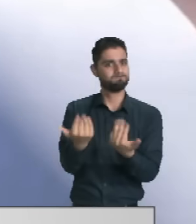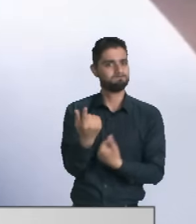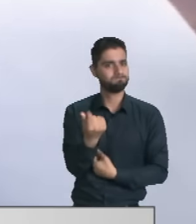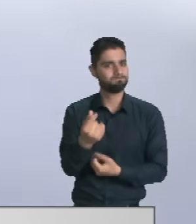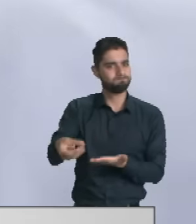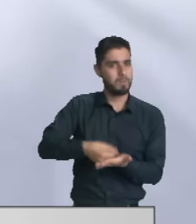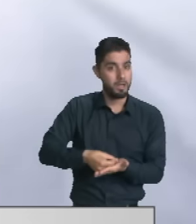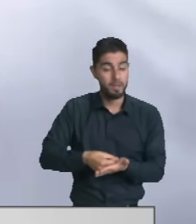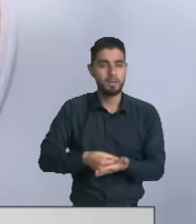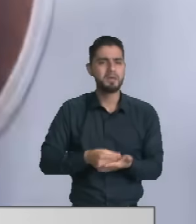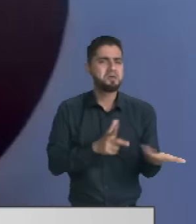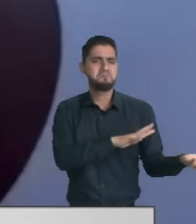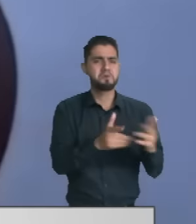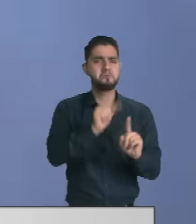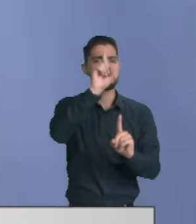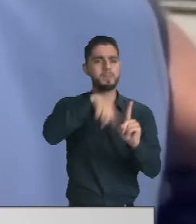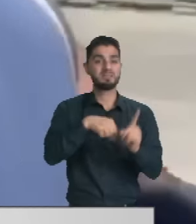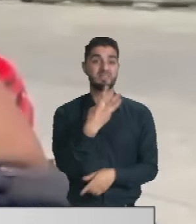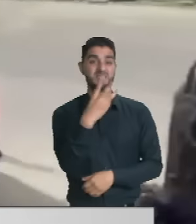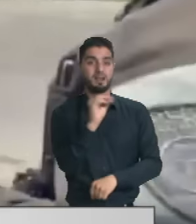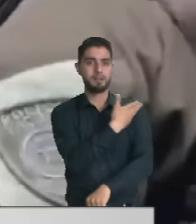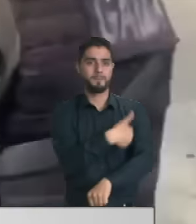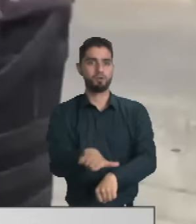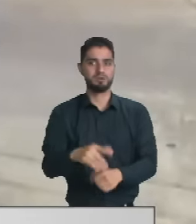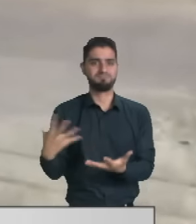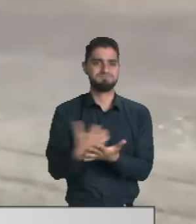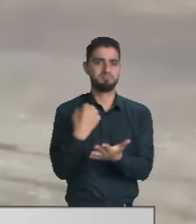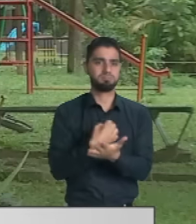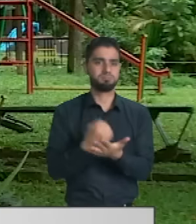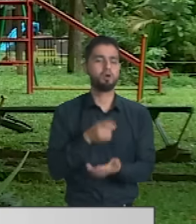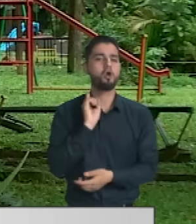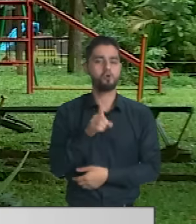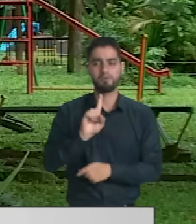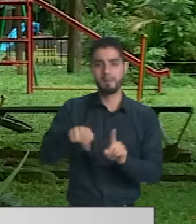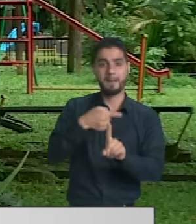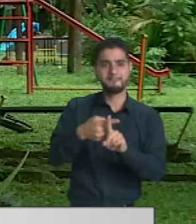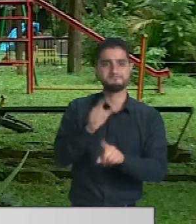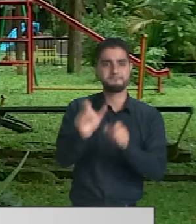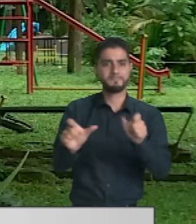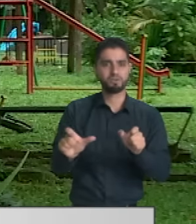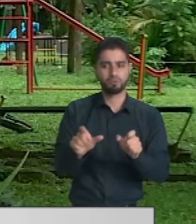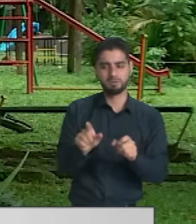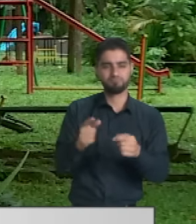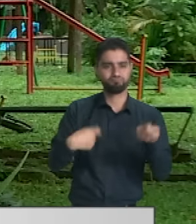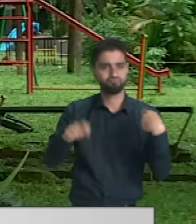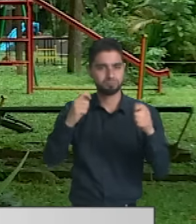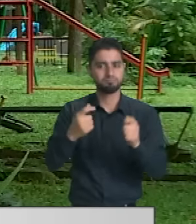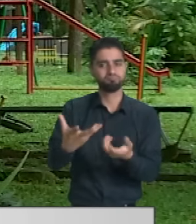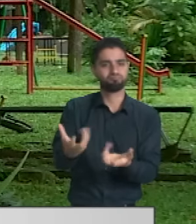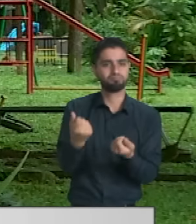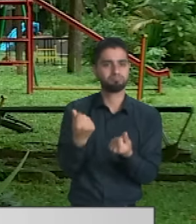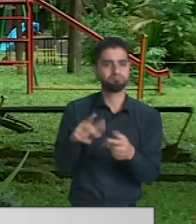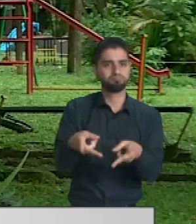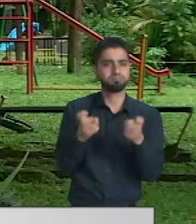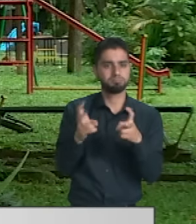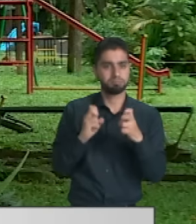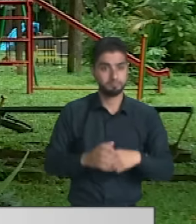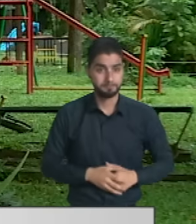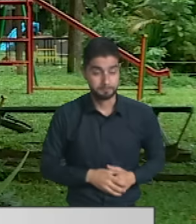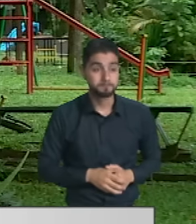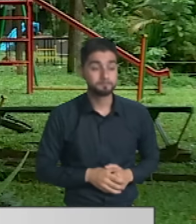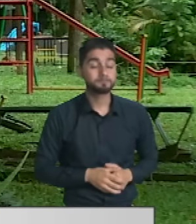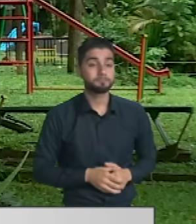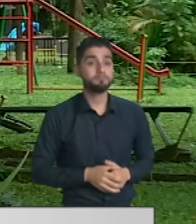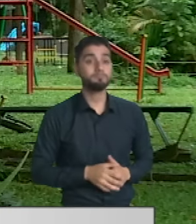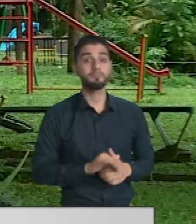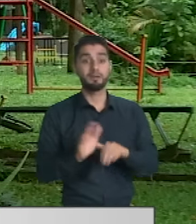de 30 millones de pesos mensuales producto de la extorsión a comerciantes. Y en otras noticias, gracias a una pronta denuncia por parte